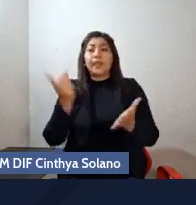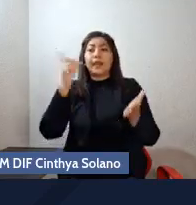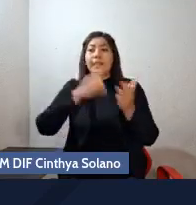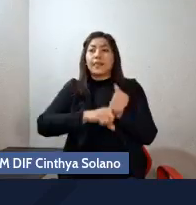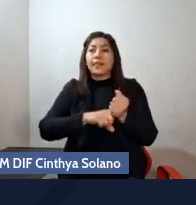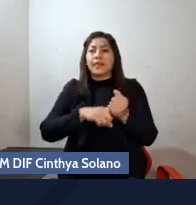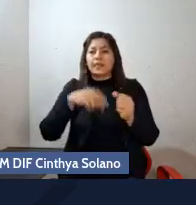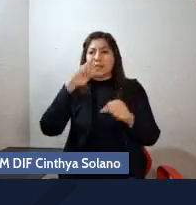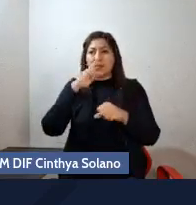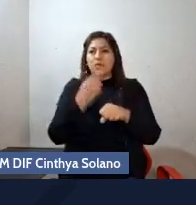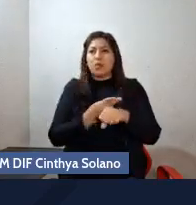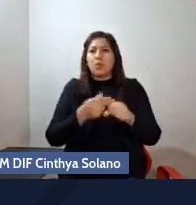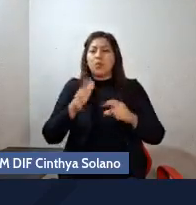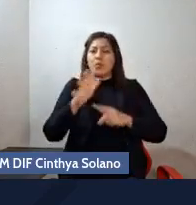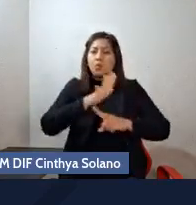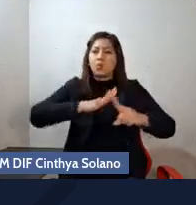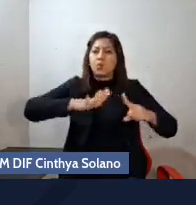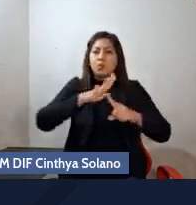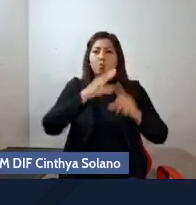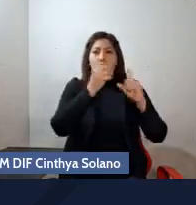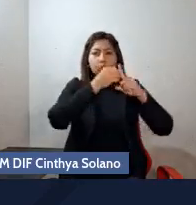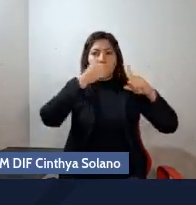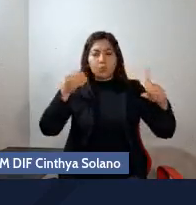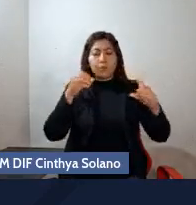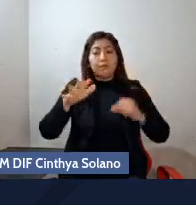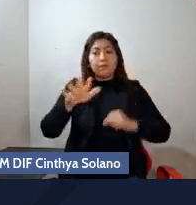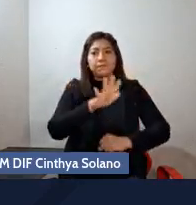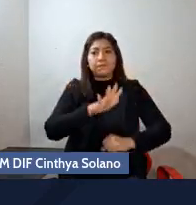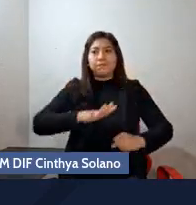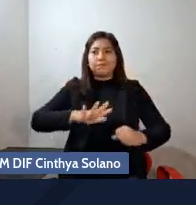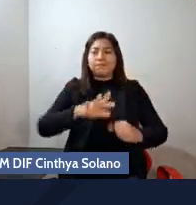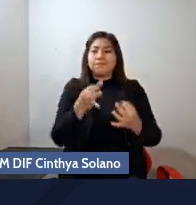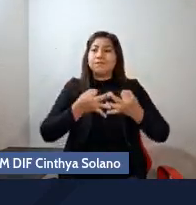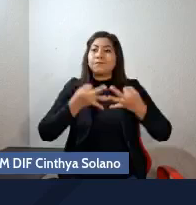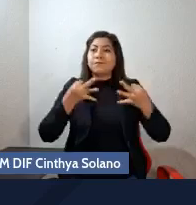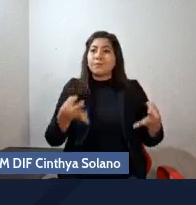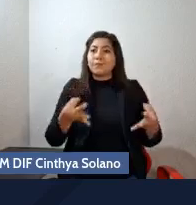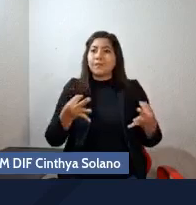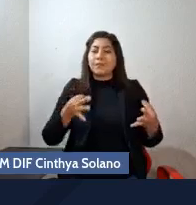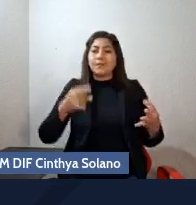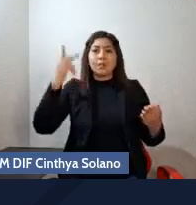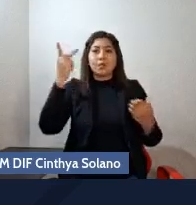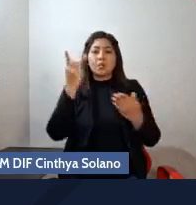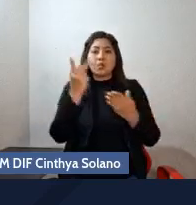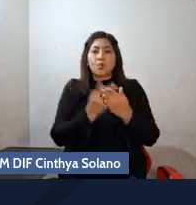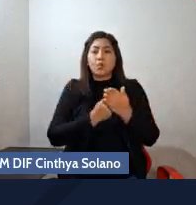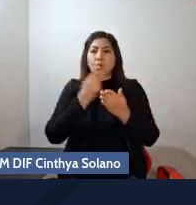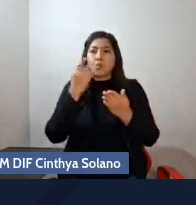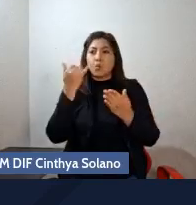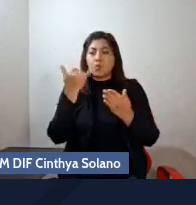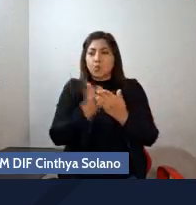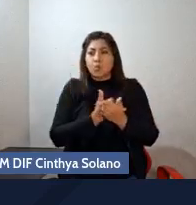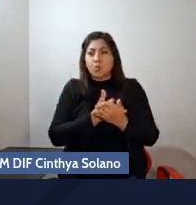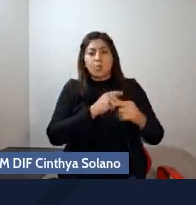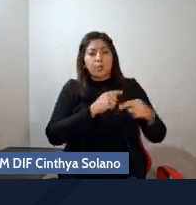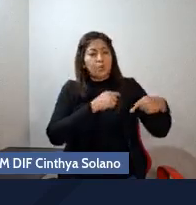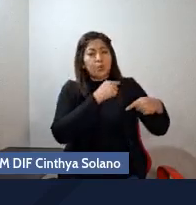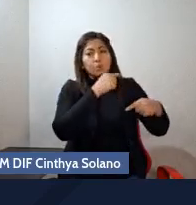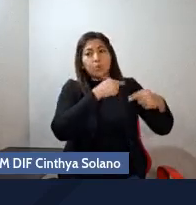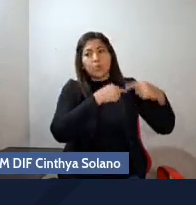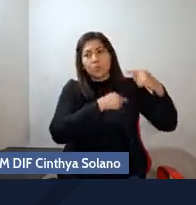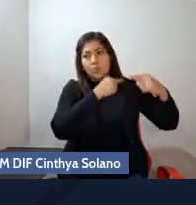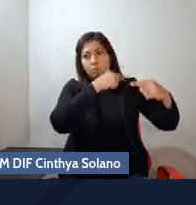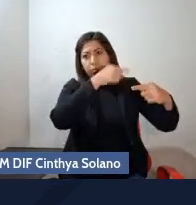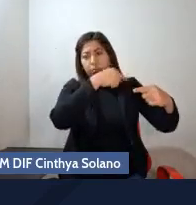Territorial tenemos un programa vigente todo el año para el otorgamiento